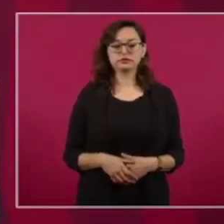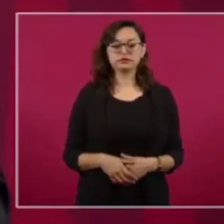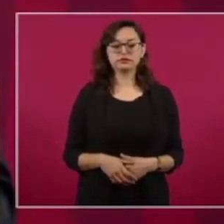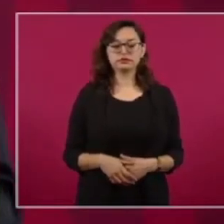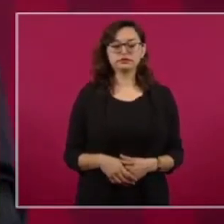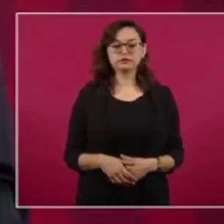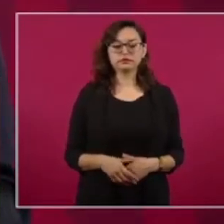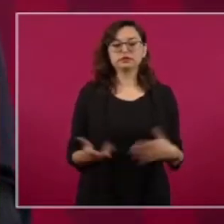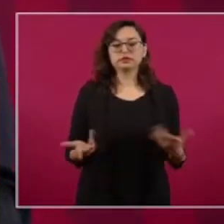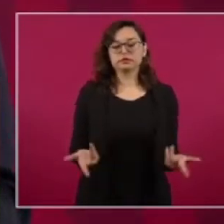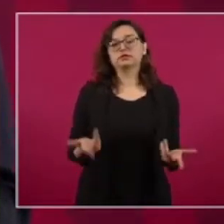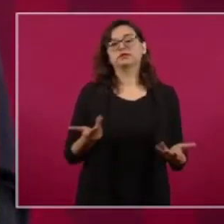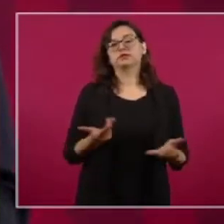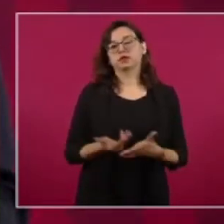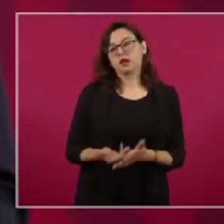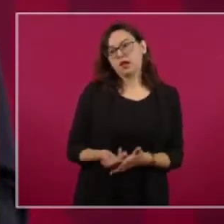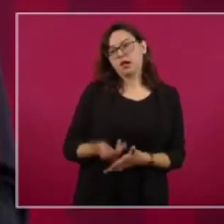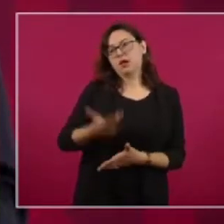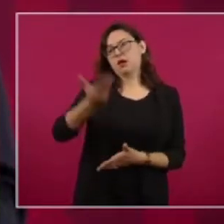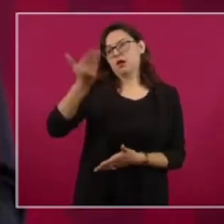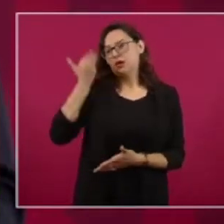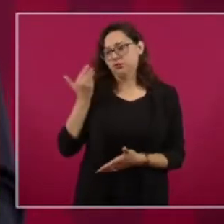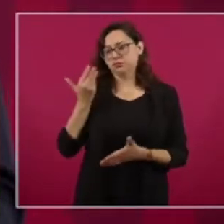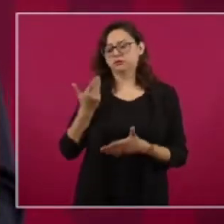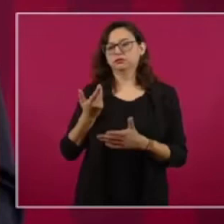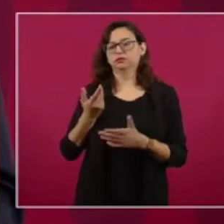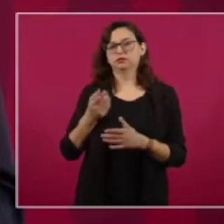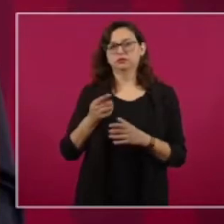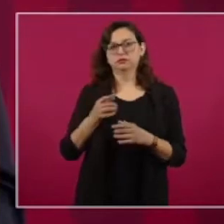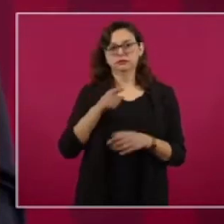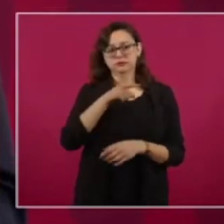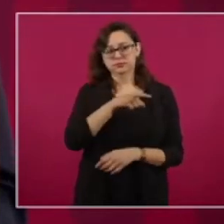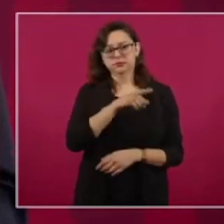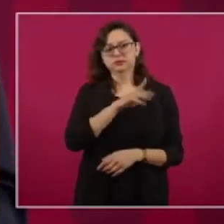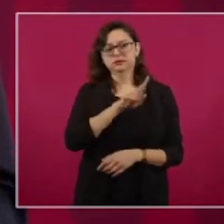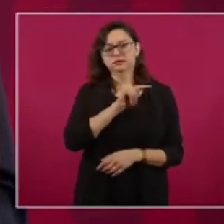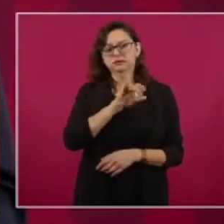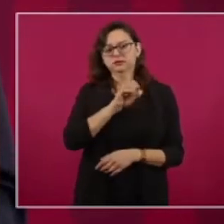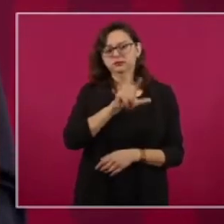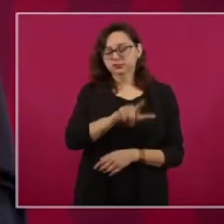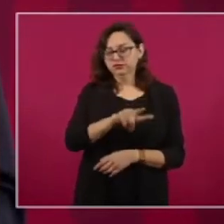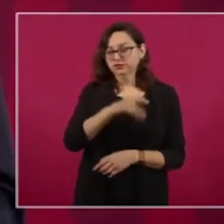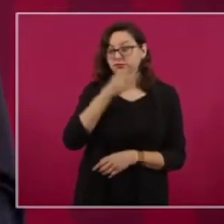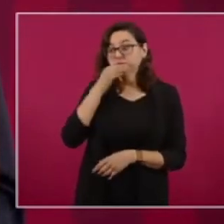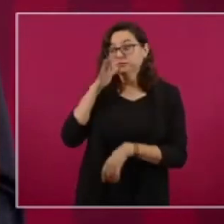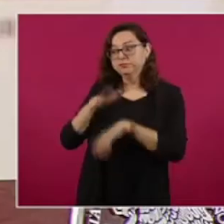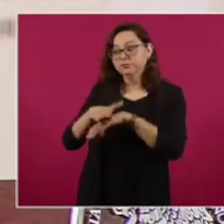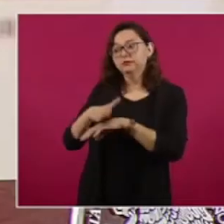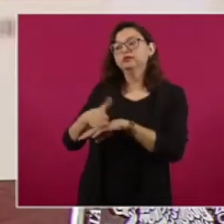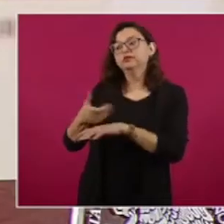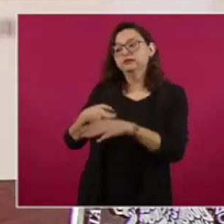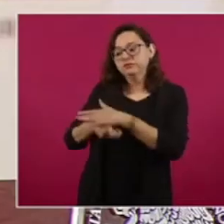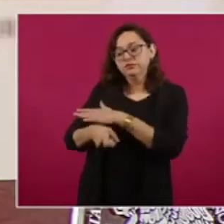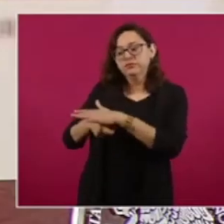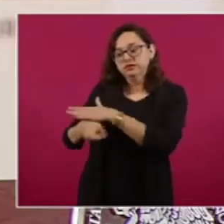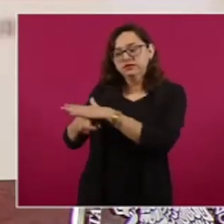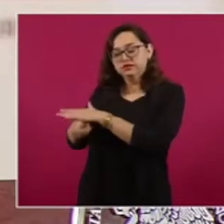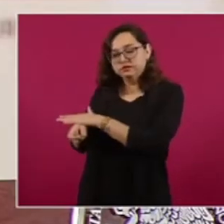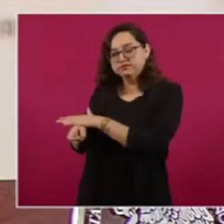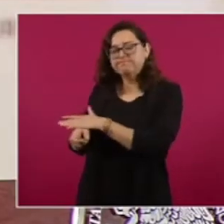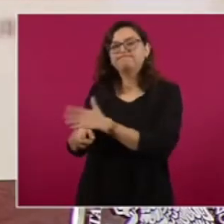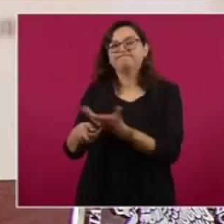desde que se dieron a conocer los hechos para que se tengan los antecedentes.